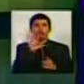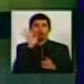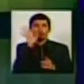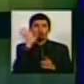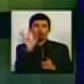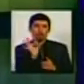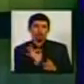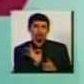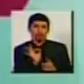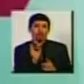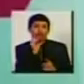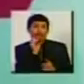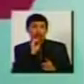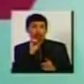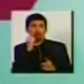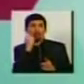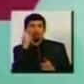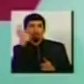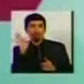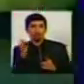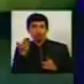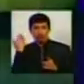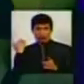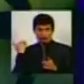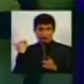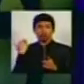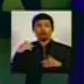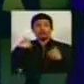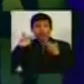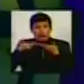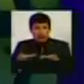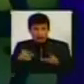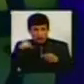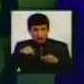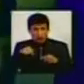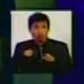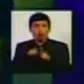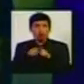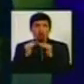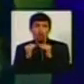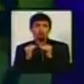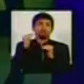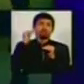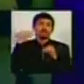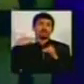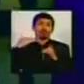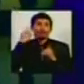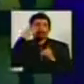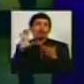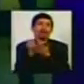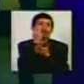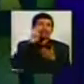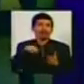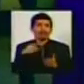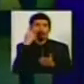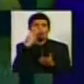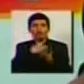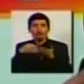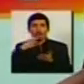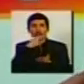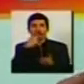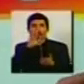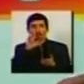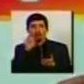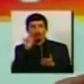al 25,01% de la votación vemos hay un salto importante pero que no la alcanzó dos millones ciento nueve